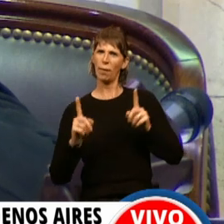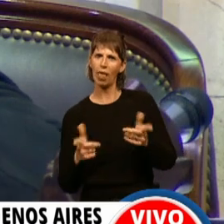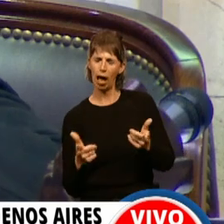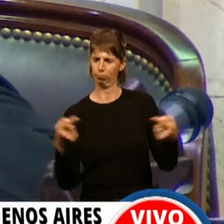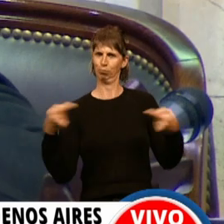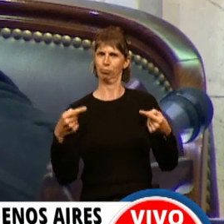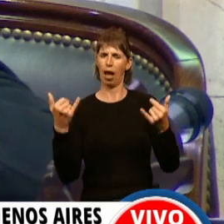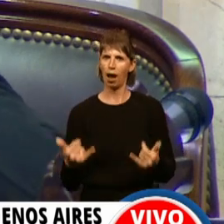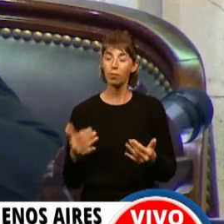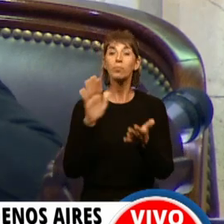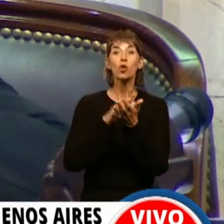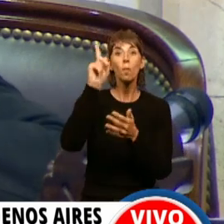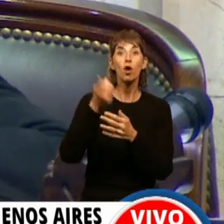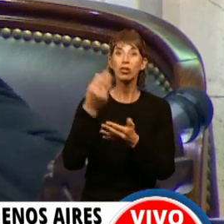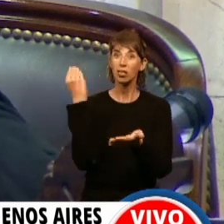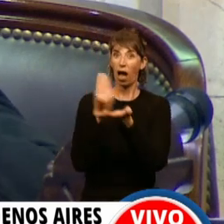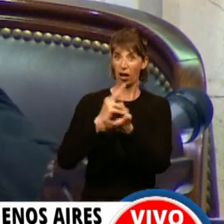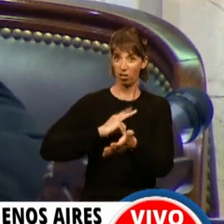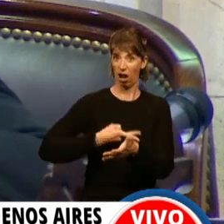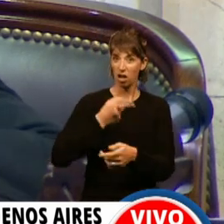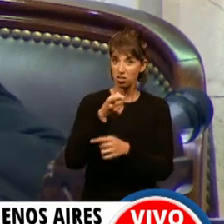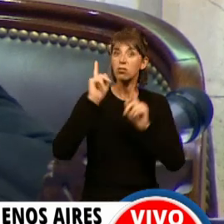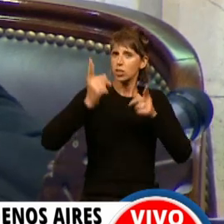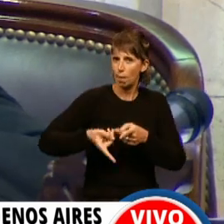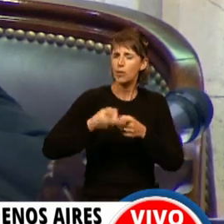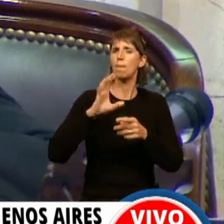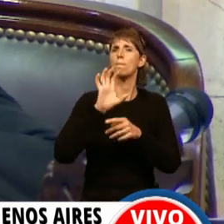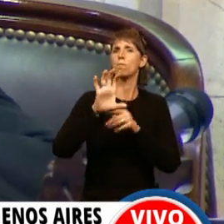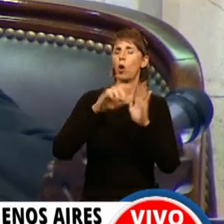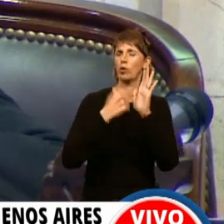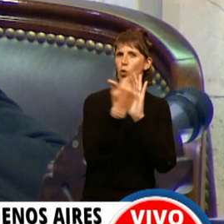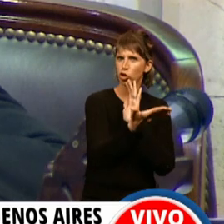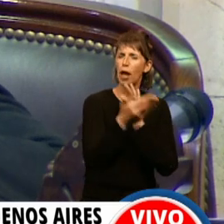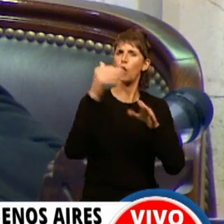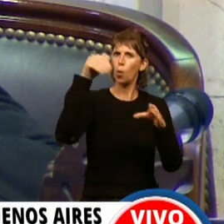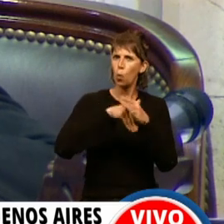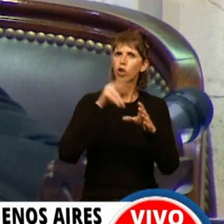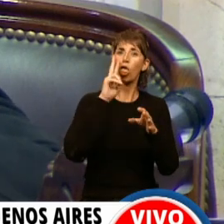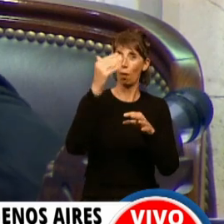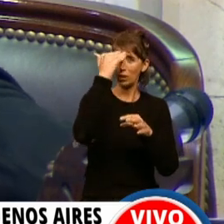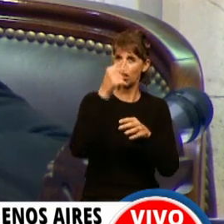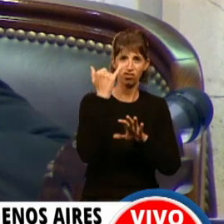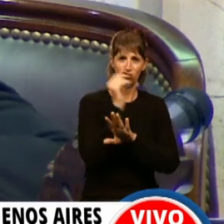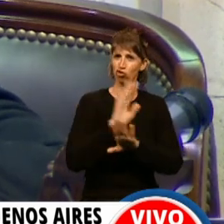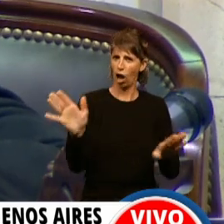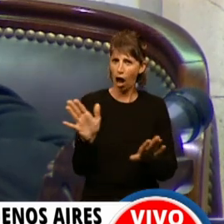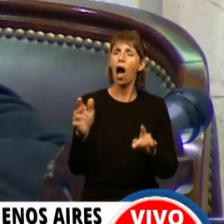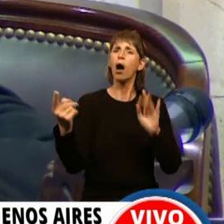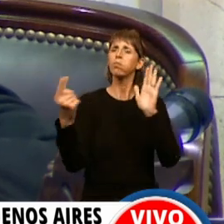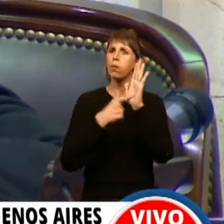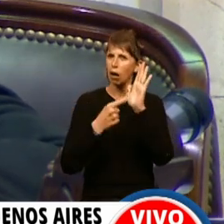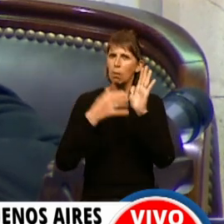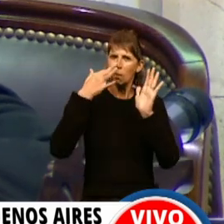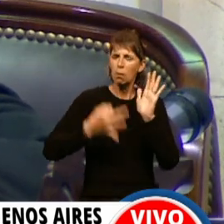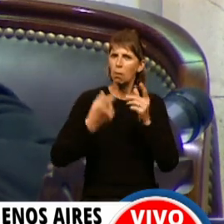el cupo trans en el cupo atrás también la provincia de buenos aires lo ha votado en el 2015 15 lo ha reglamentado en el